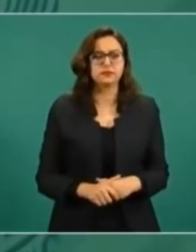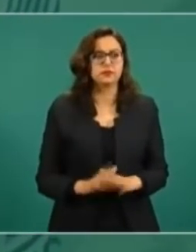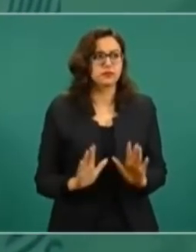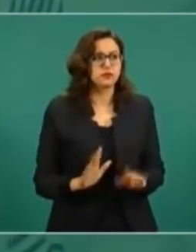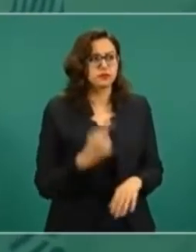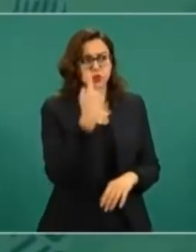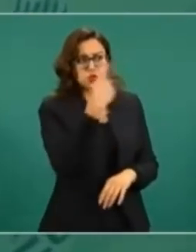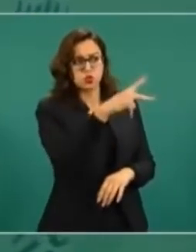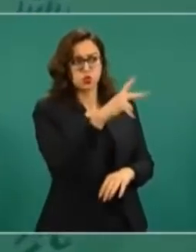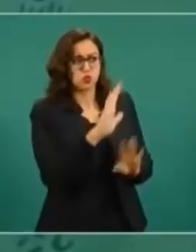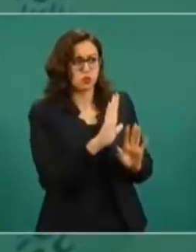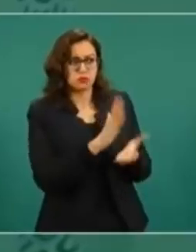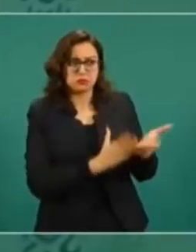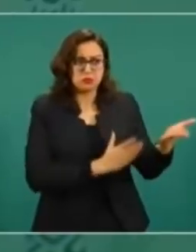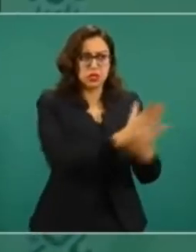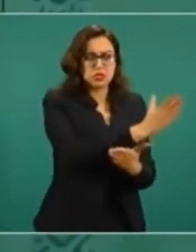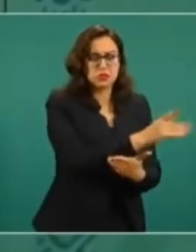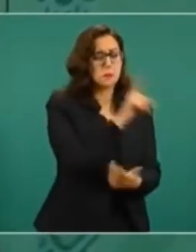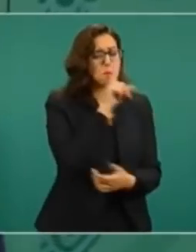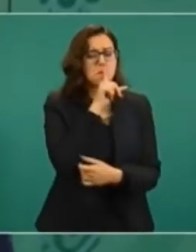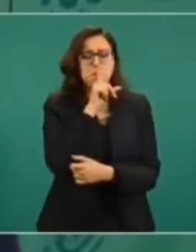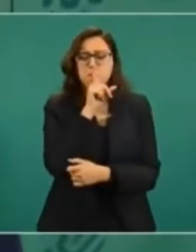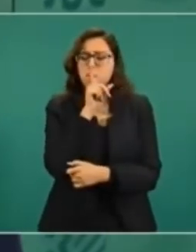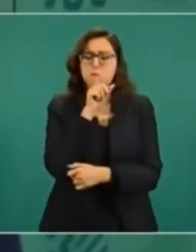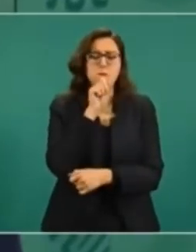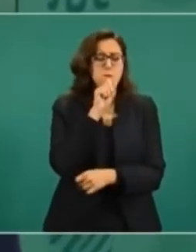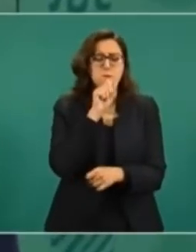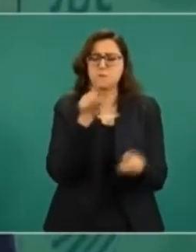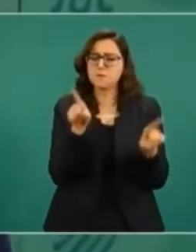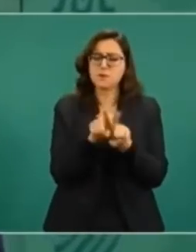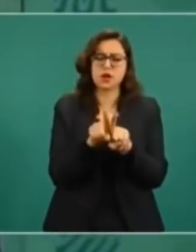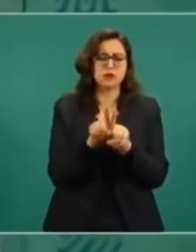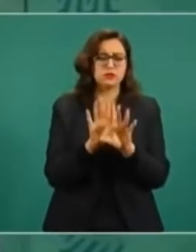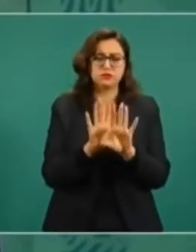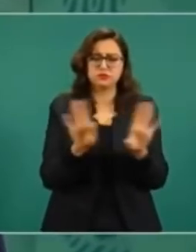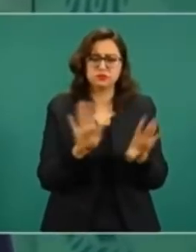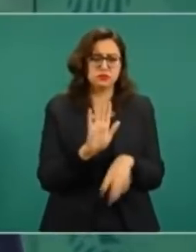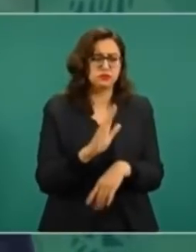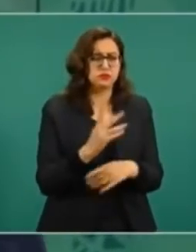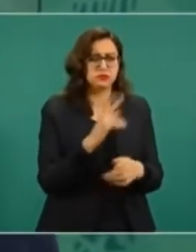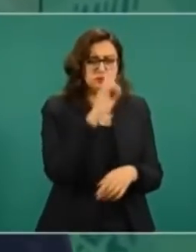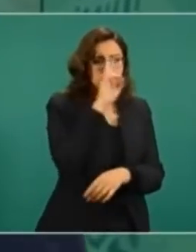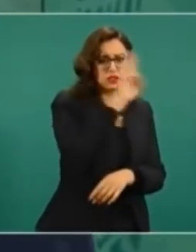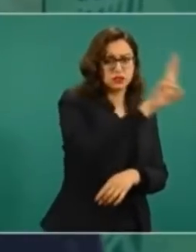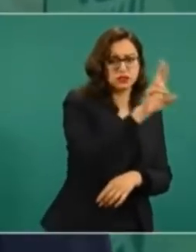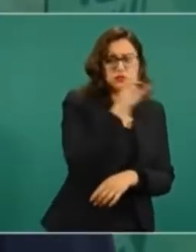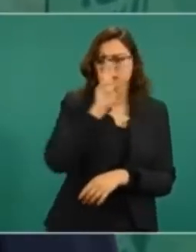Nosotros tampoco fuimos allá a intervenir en asuntos internos de Estados Unidos.